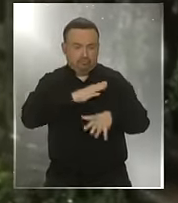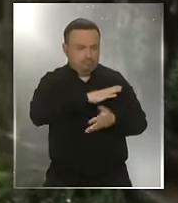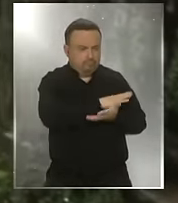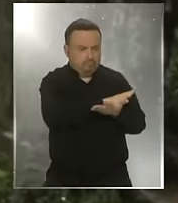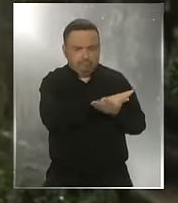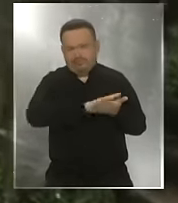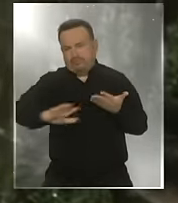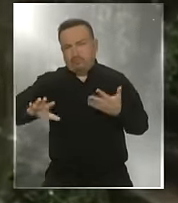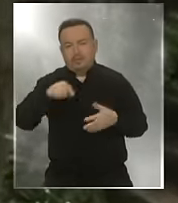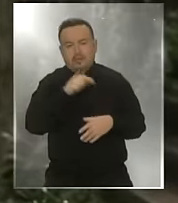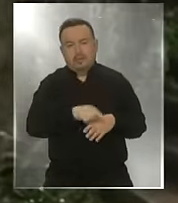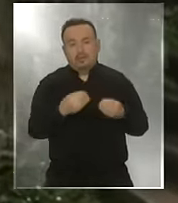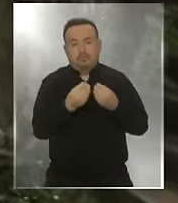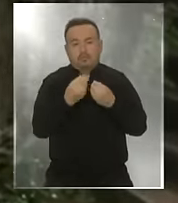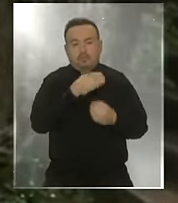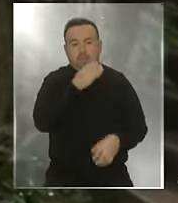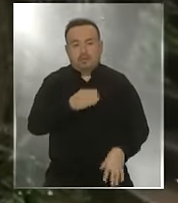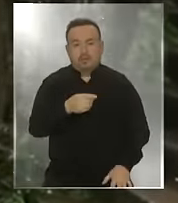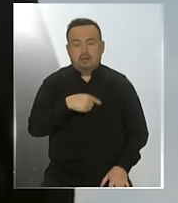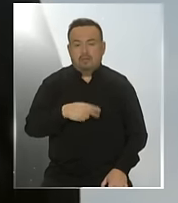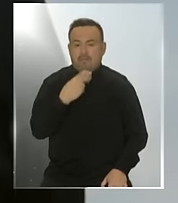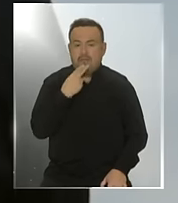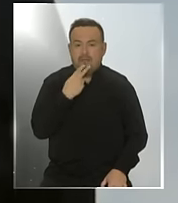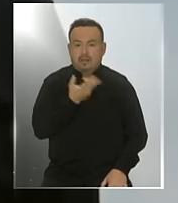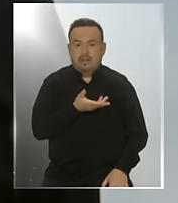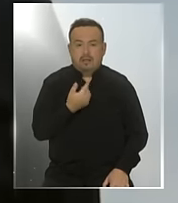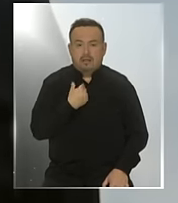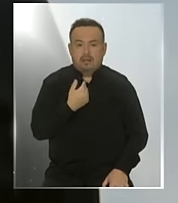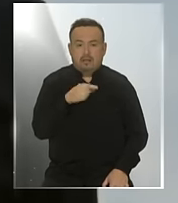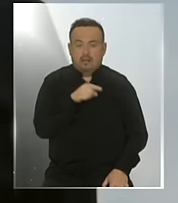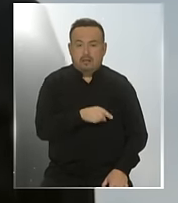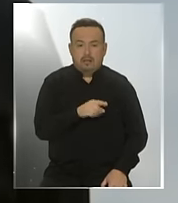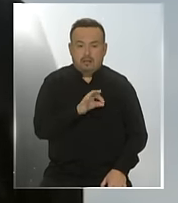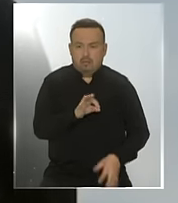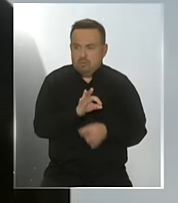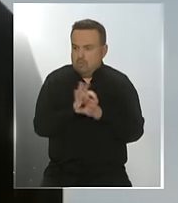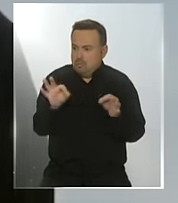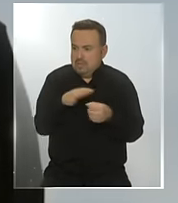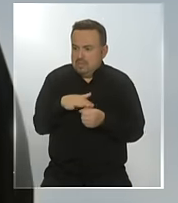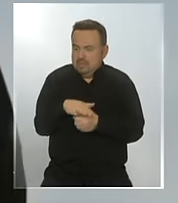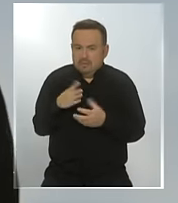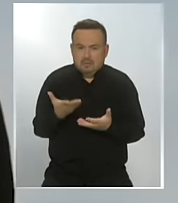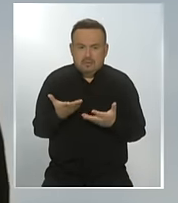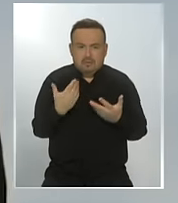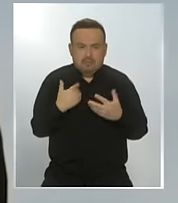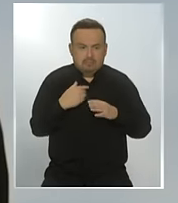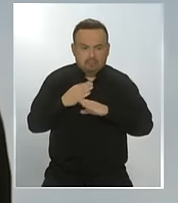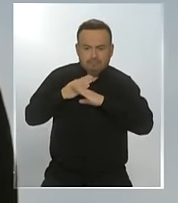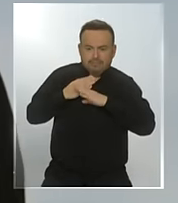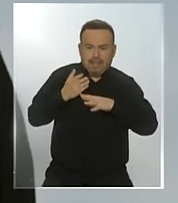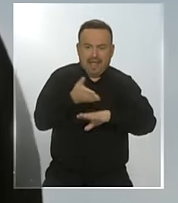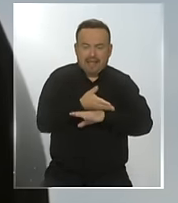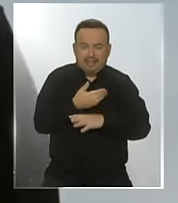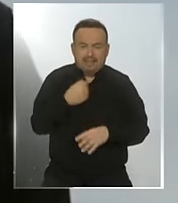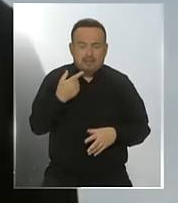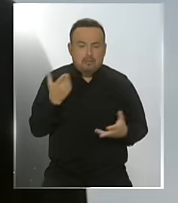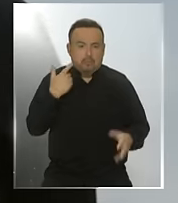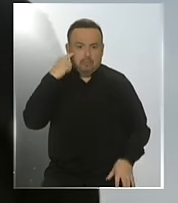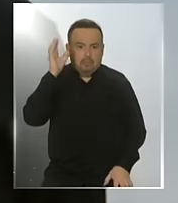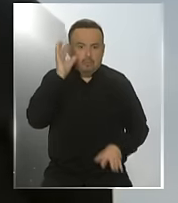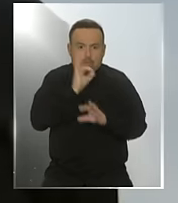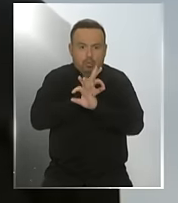todo. Entre ellos a muchos habitantes, a mucha gente que no había vivido jamás una situación como esta para haberse puesto a resguardo antes de que la gran